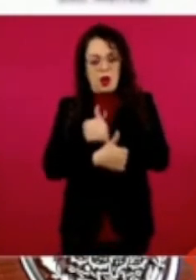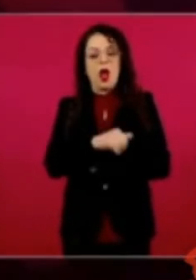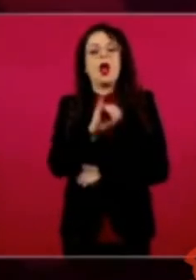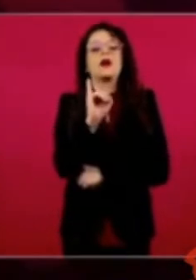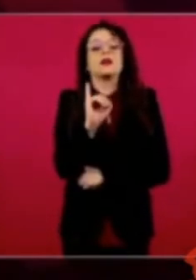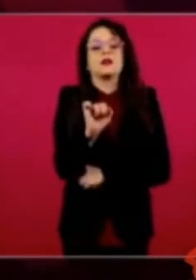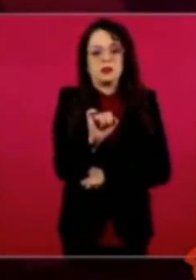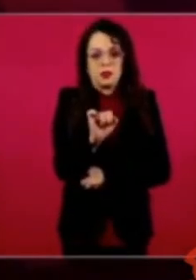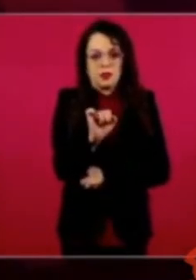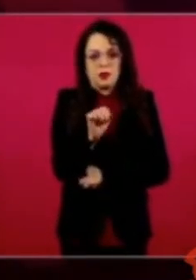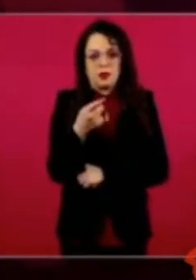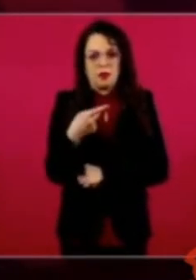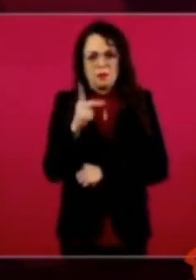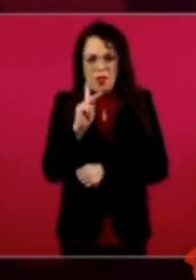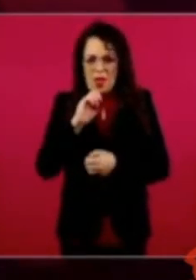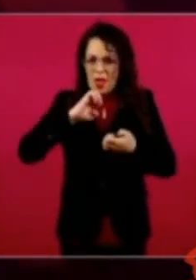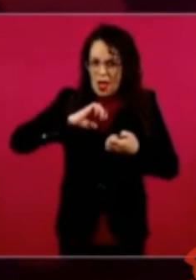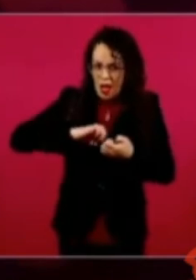es nada más